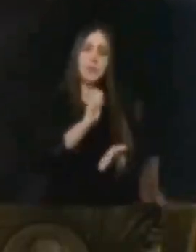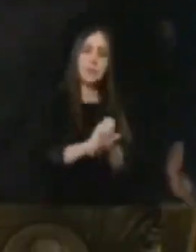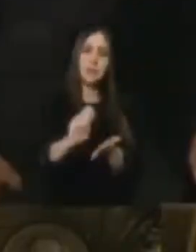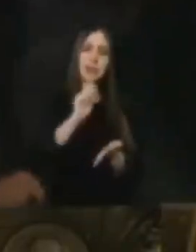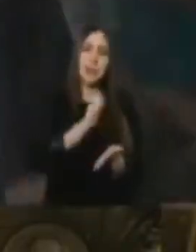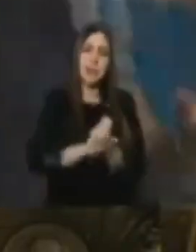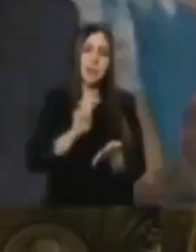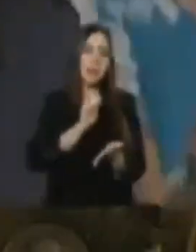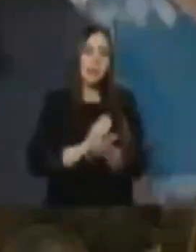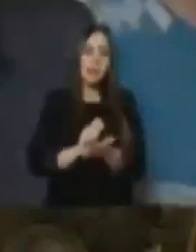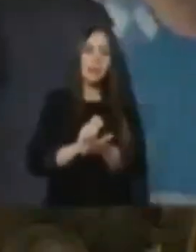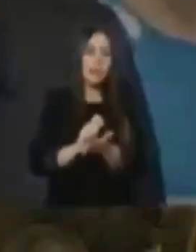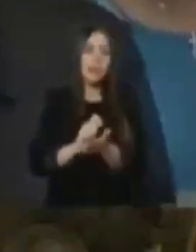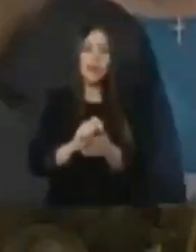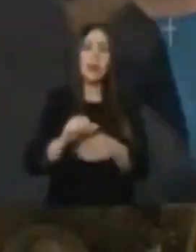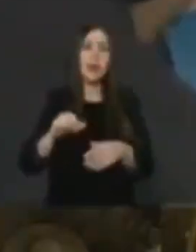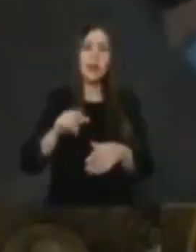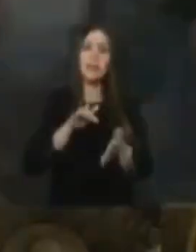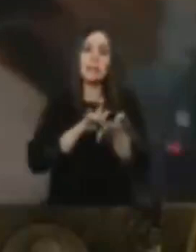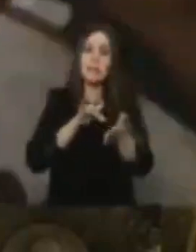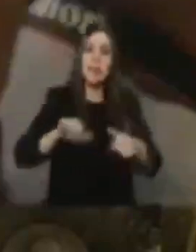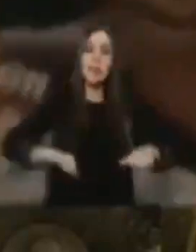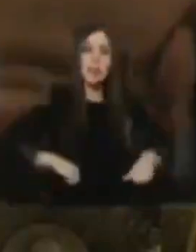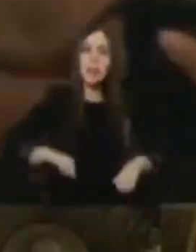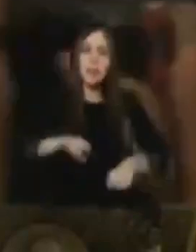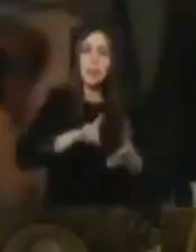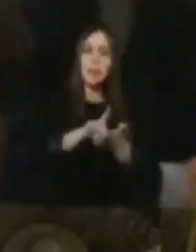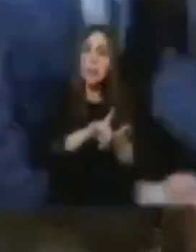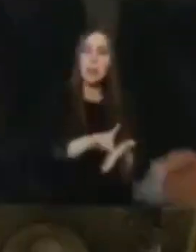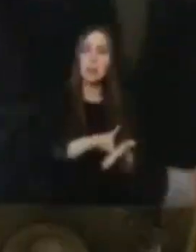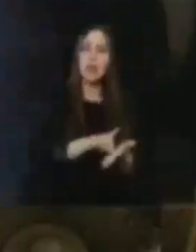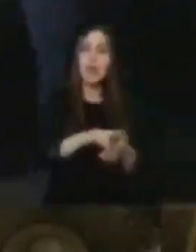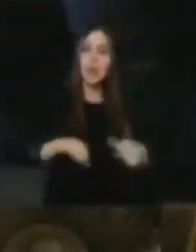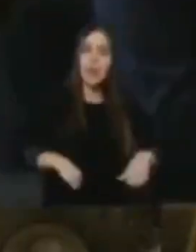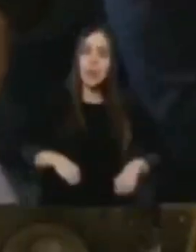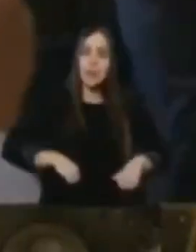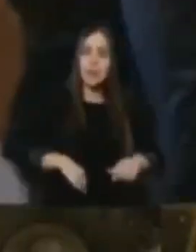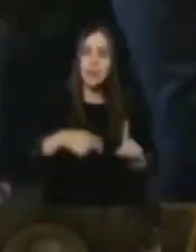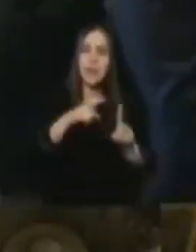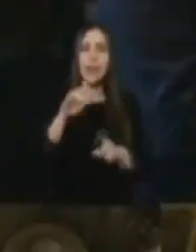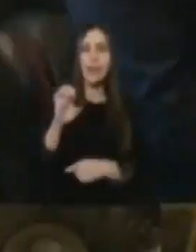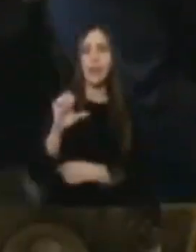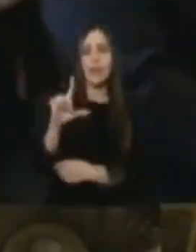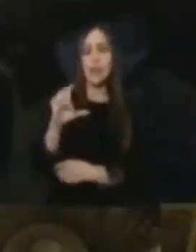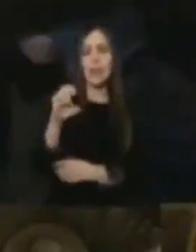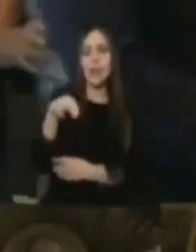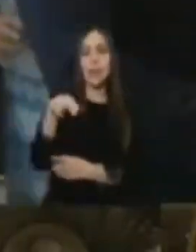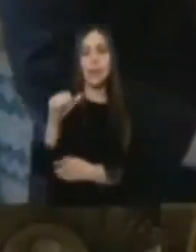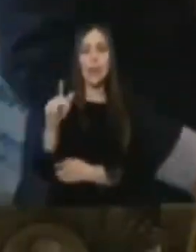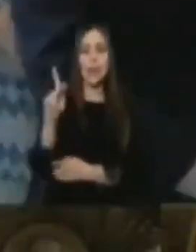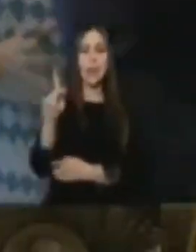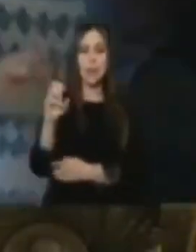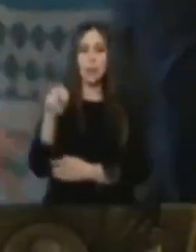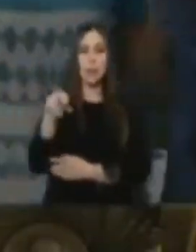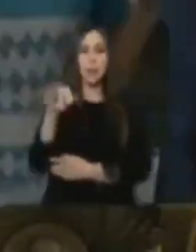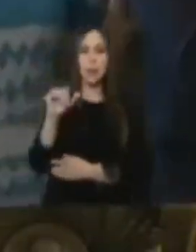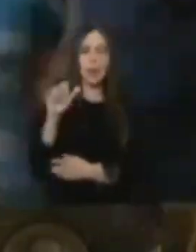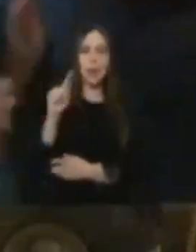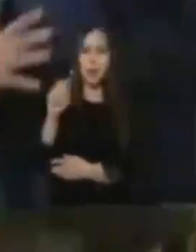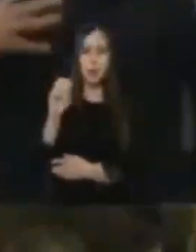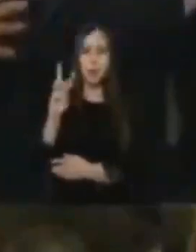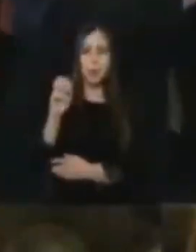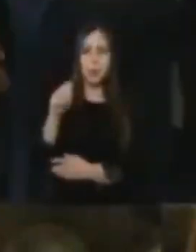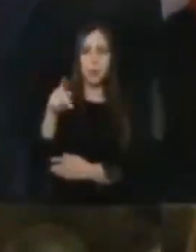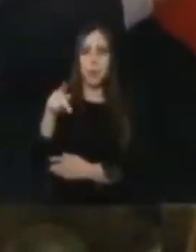periodista, activista Elena Poniatowska Amor. Sin duda, ella ha decidido, aunque no nació en